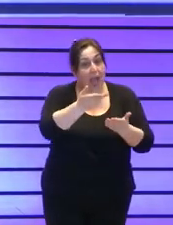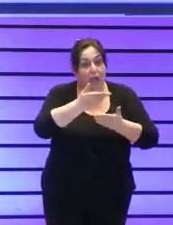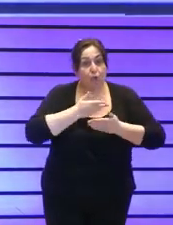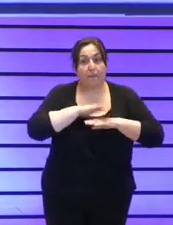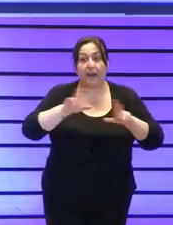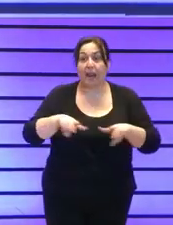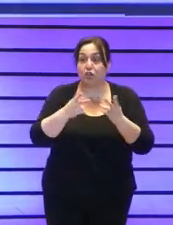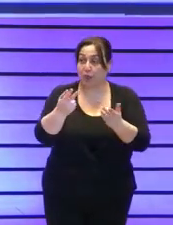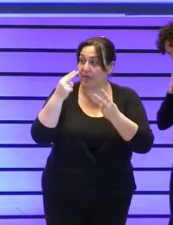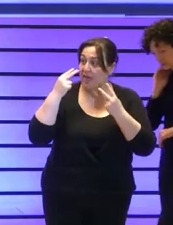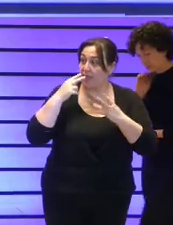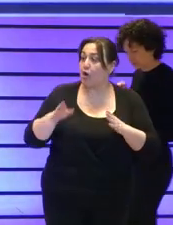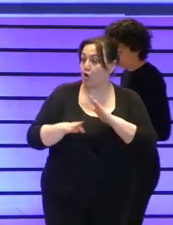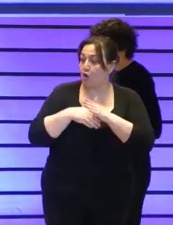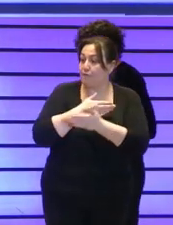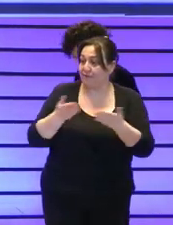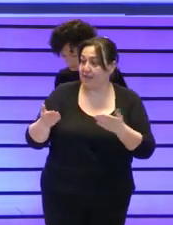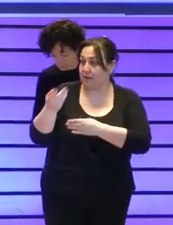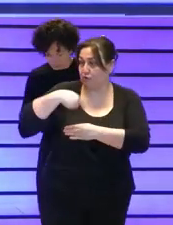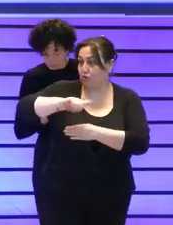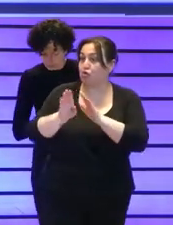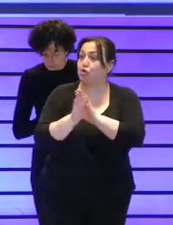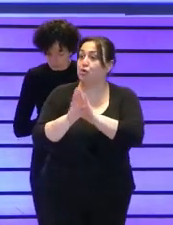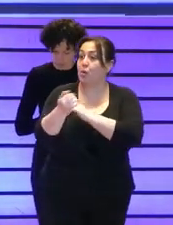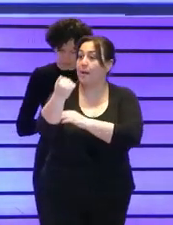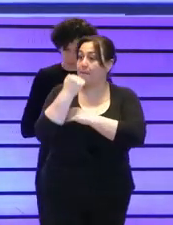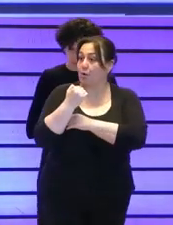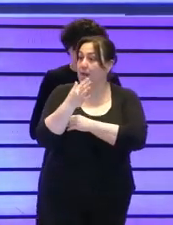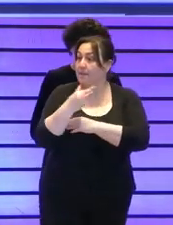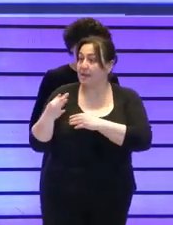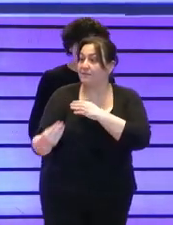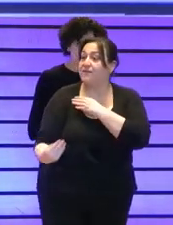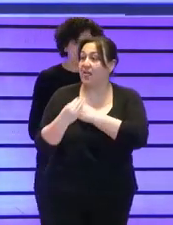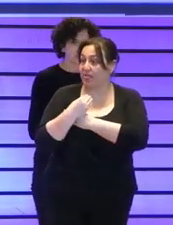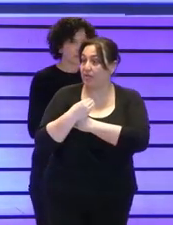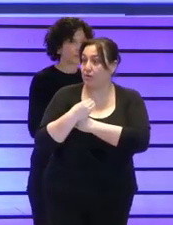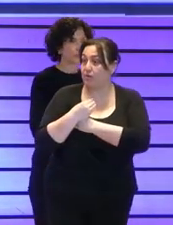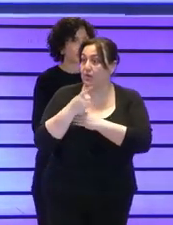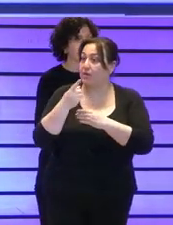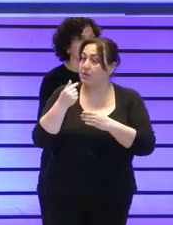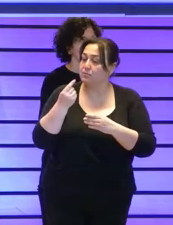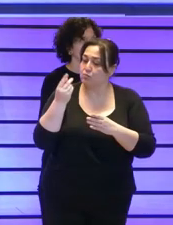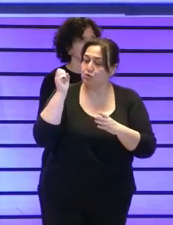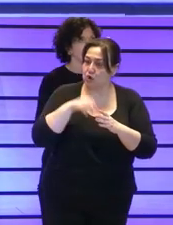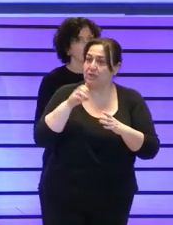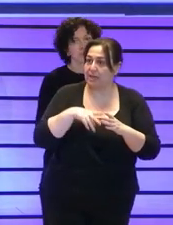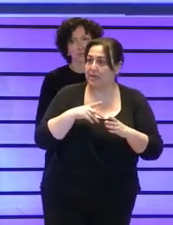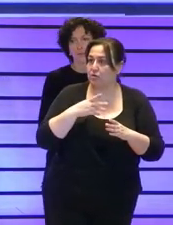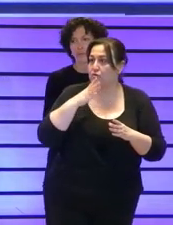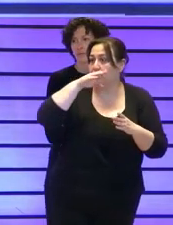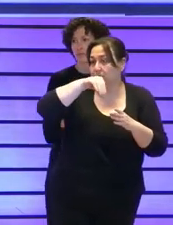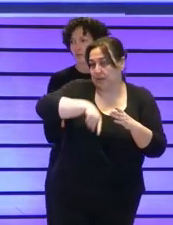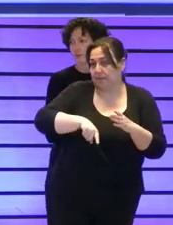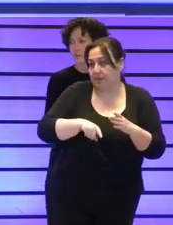en nosotros y que siga dándonos su apoyo y su financiación, que buena parte de nuestros ingresos, pues también